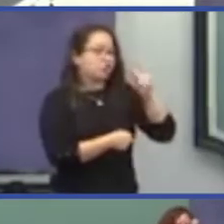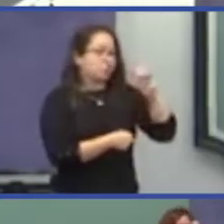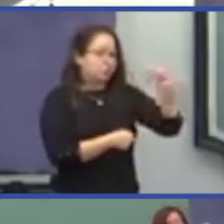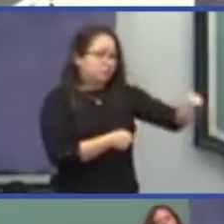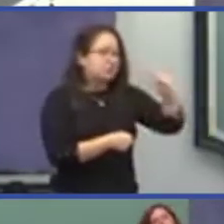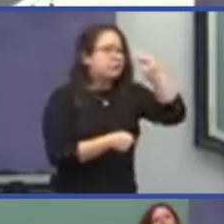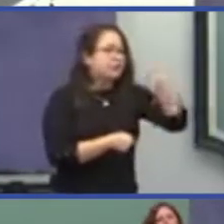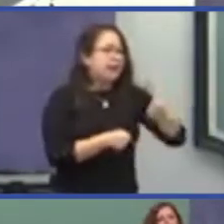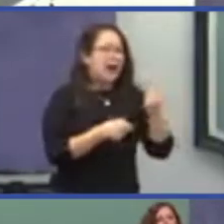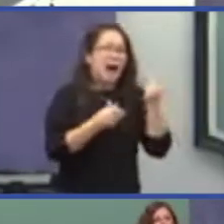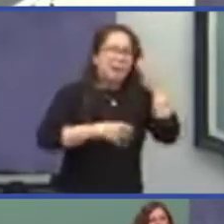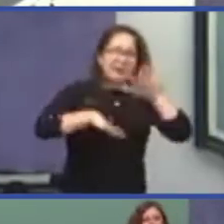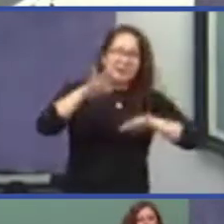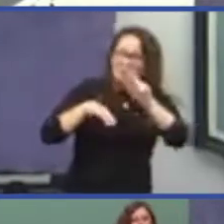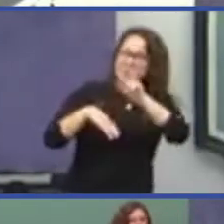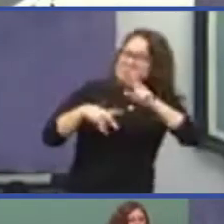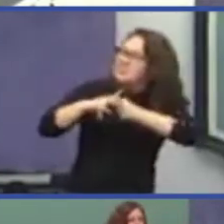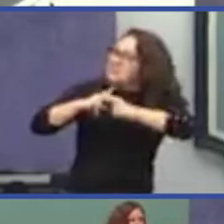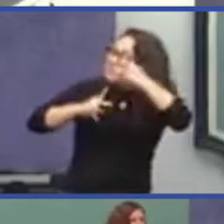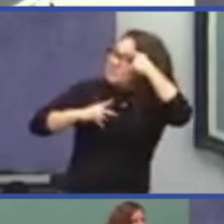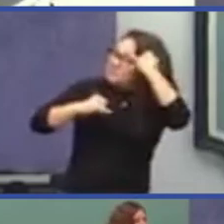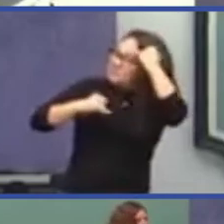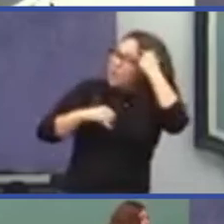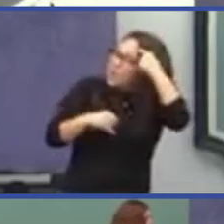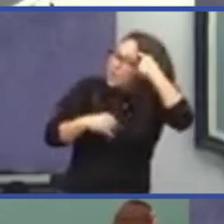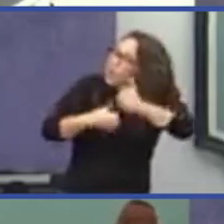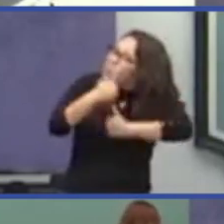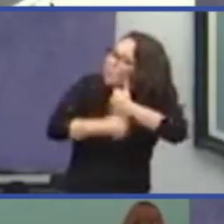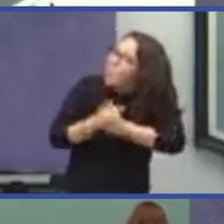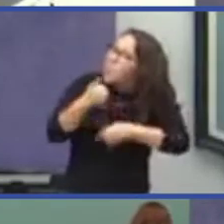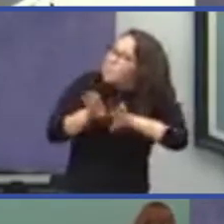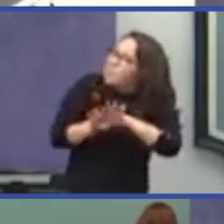quiebran la cabeza para tratar de resolverlo y no lo logran.